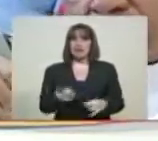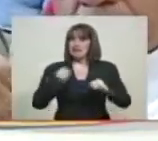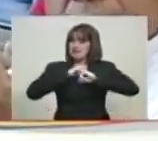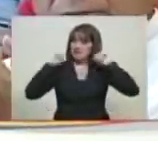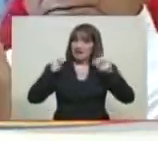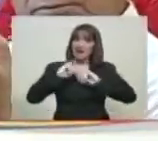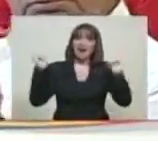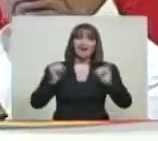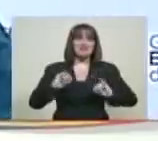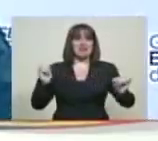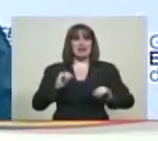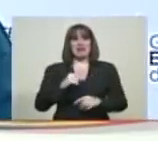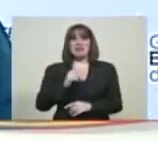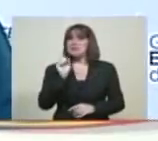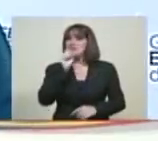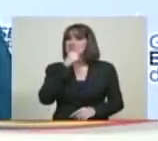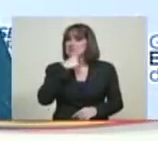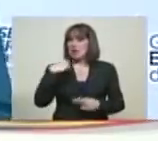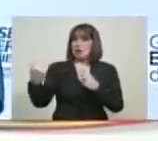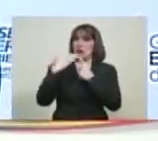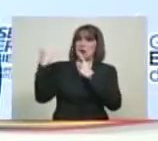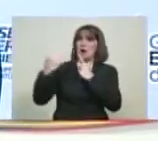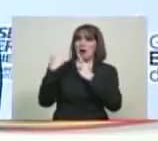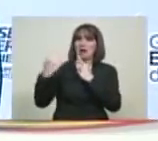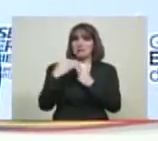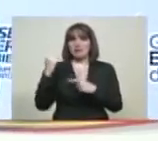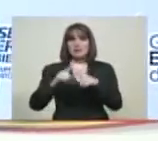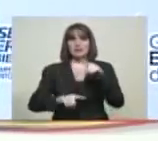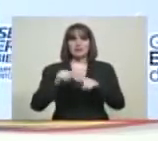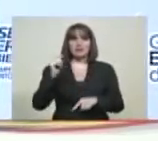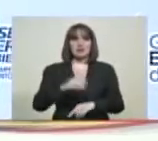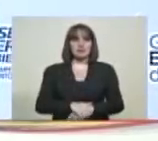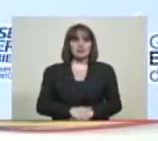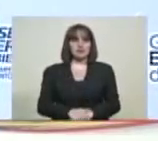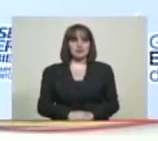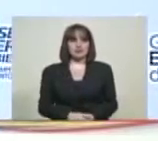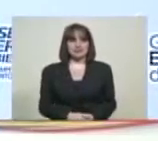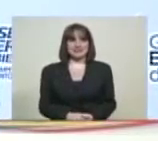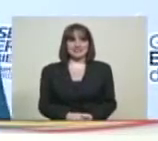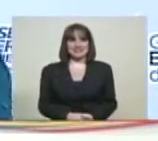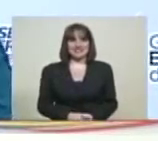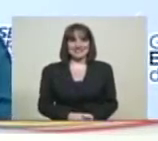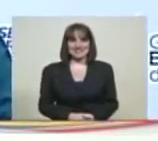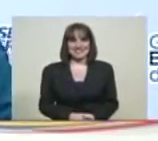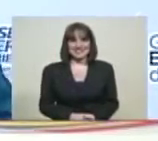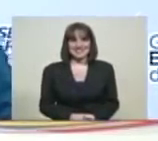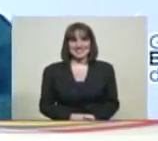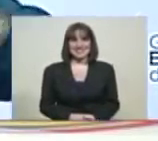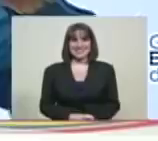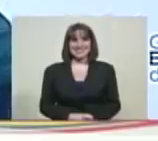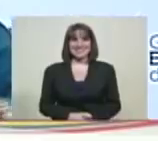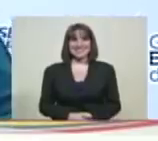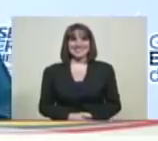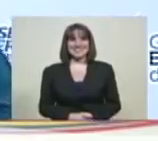ya basta de viejos colonialismo que nos ven por encima del hombre y nos consideran sus colonias o